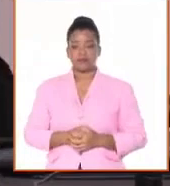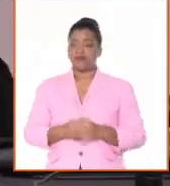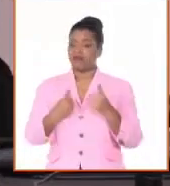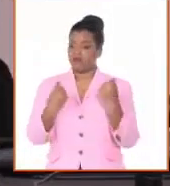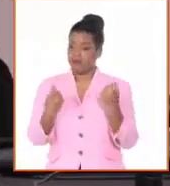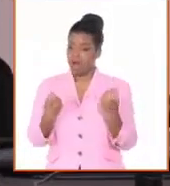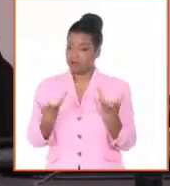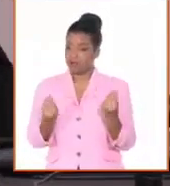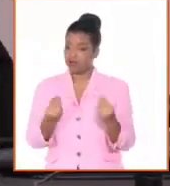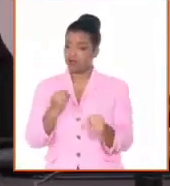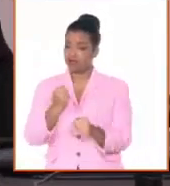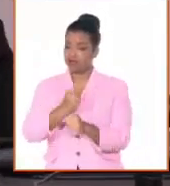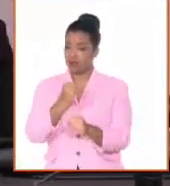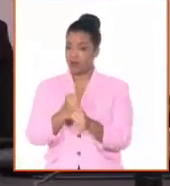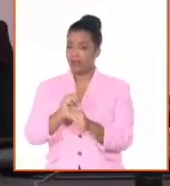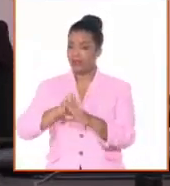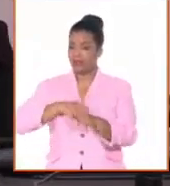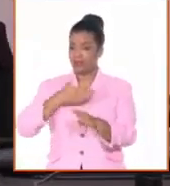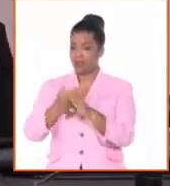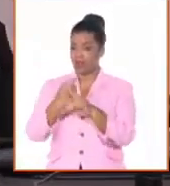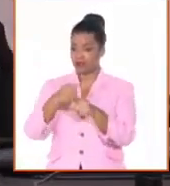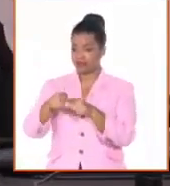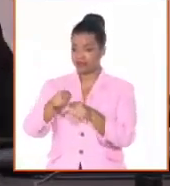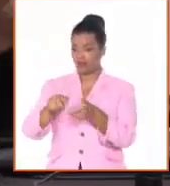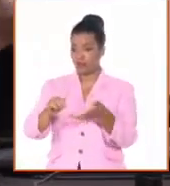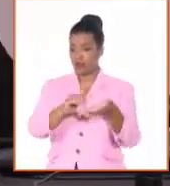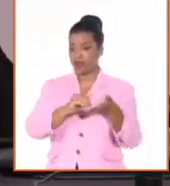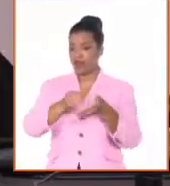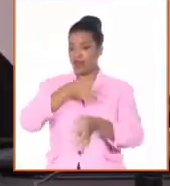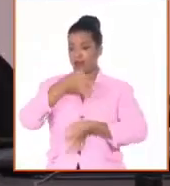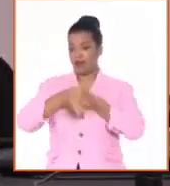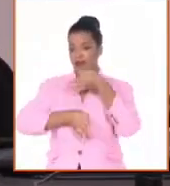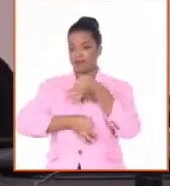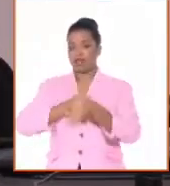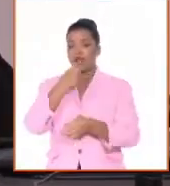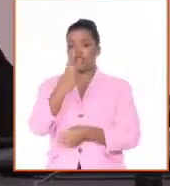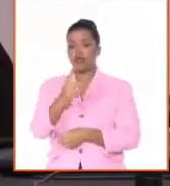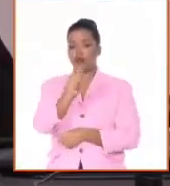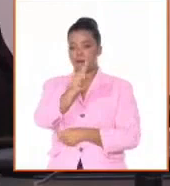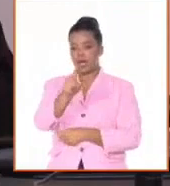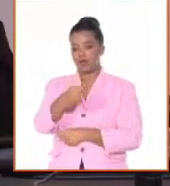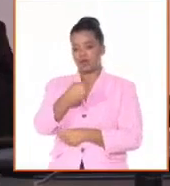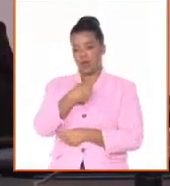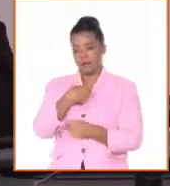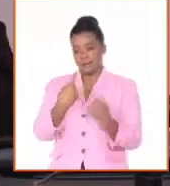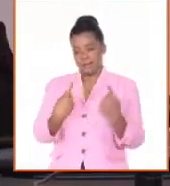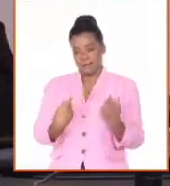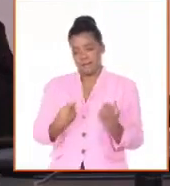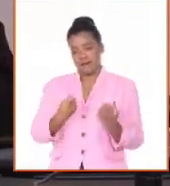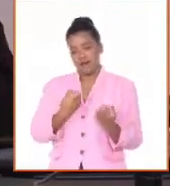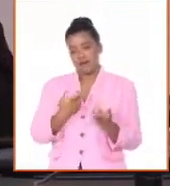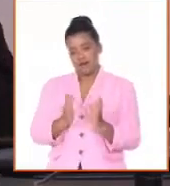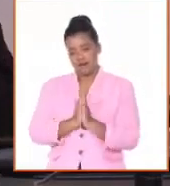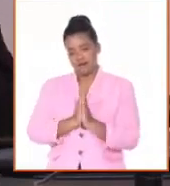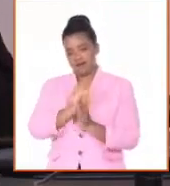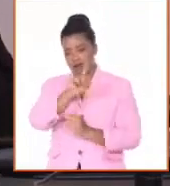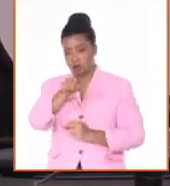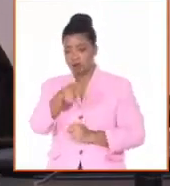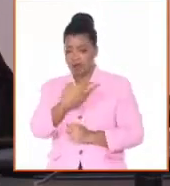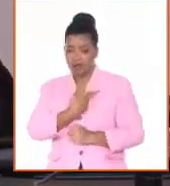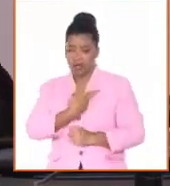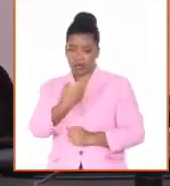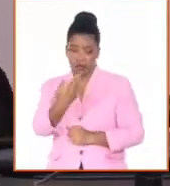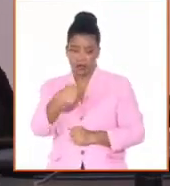todavía eso nos va a hablar ahorita la doctora Lidia Pero hay dos preguntas que me gustaría ahora reflejar en nuestra en nuestra mesa redonda